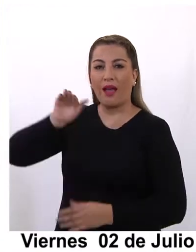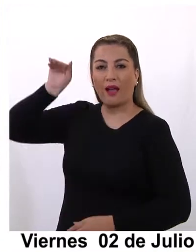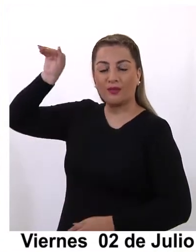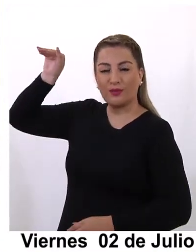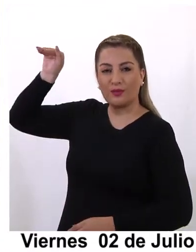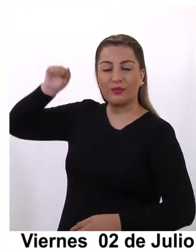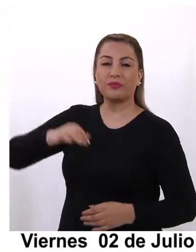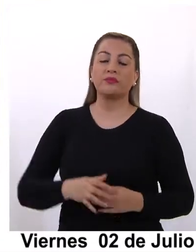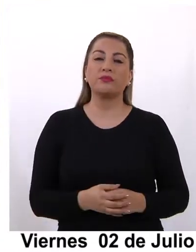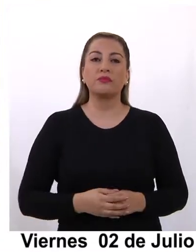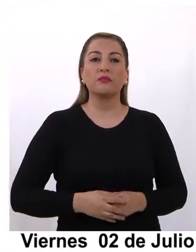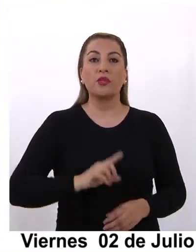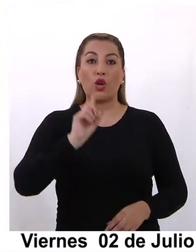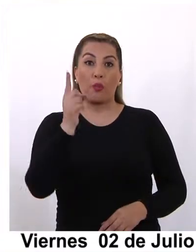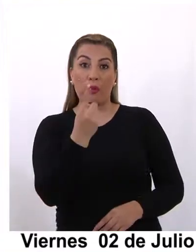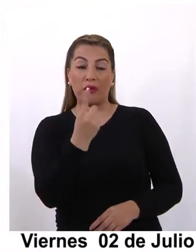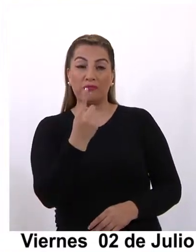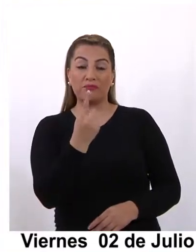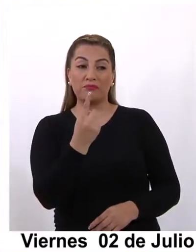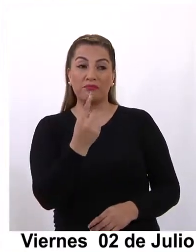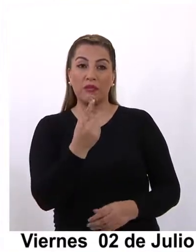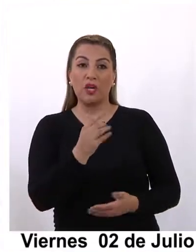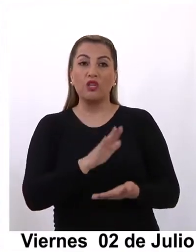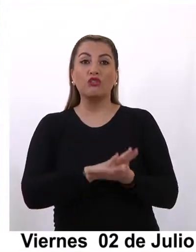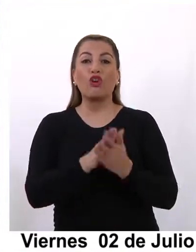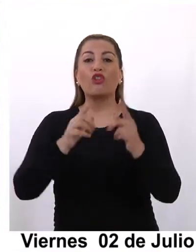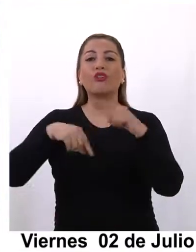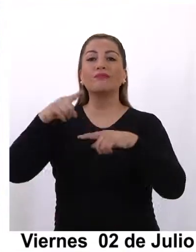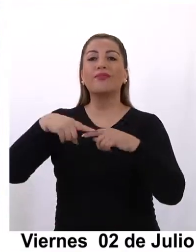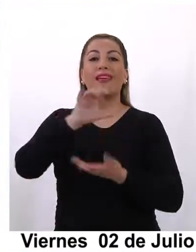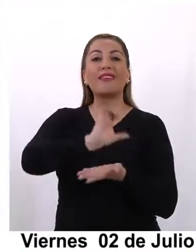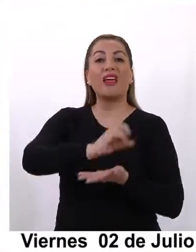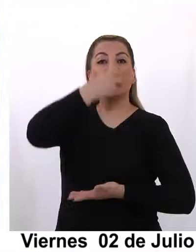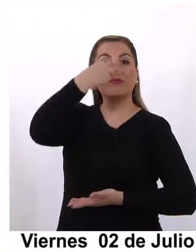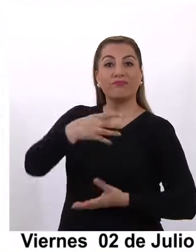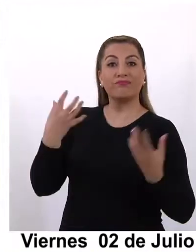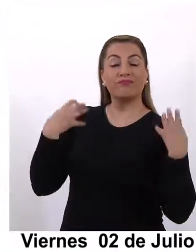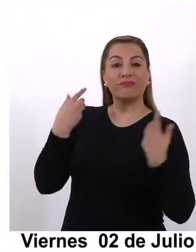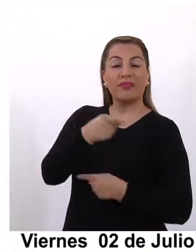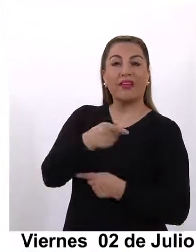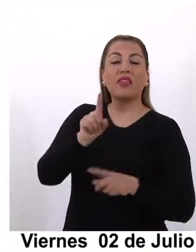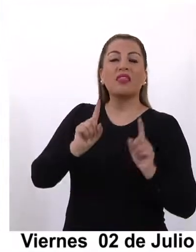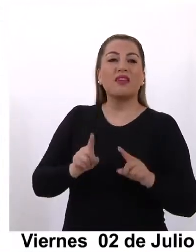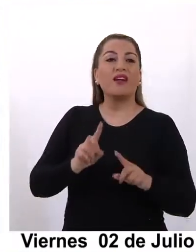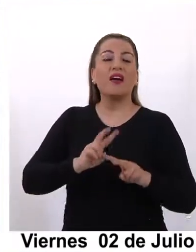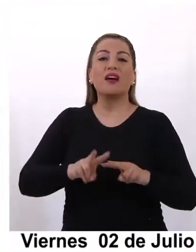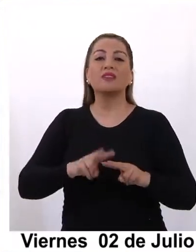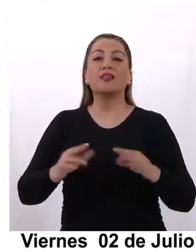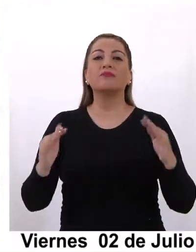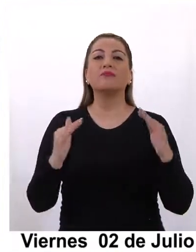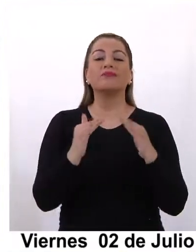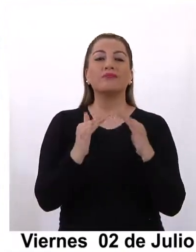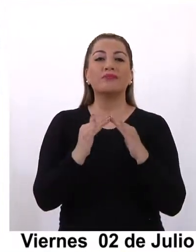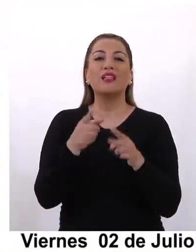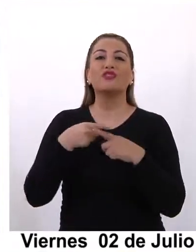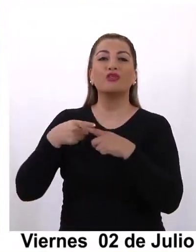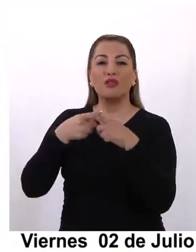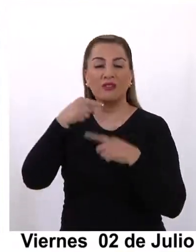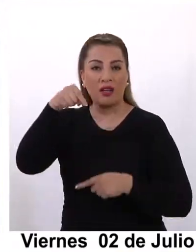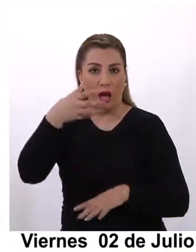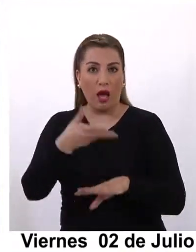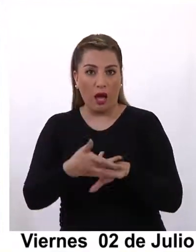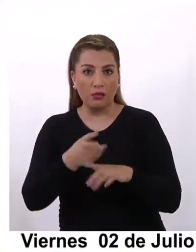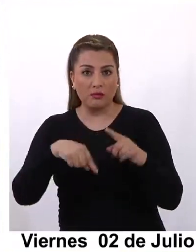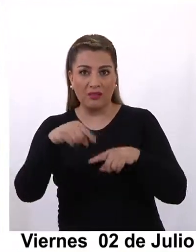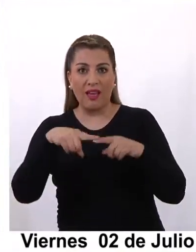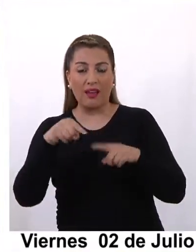Alto Hospicio. Lo primero es que todos los terrenos bien ubicados del Estado tienen que utilizarse para viviendas de integración social. Aquí hay